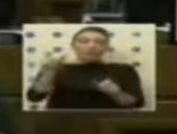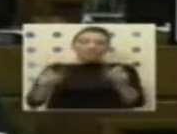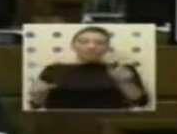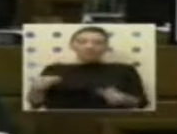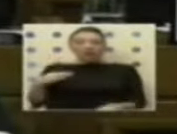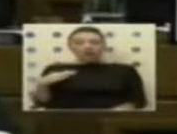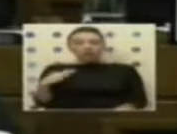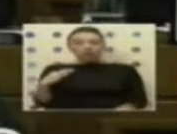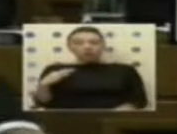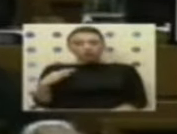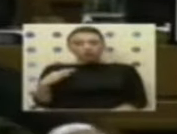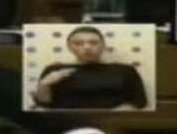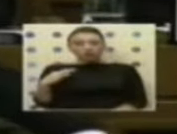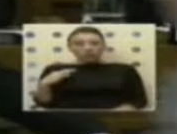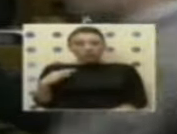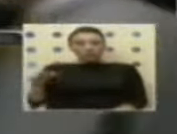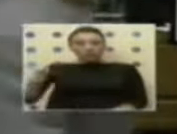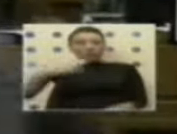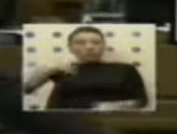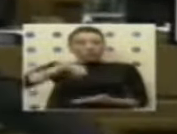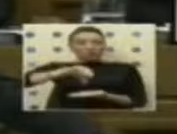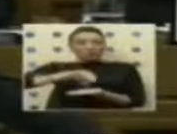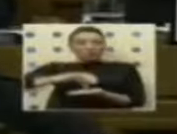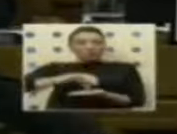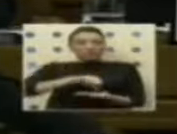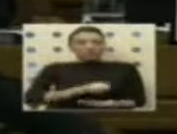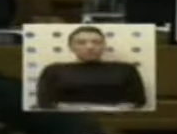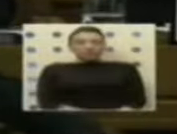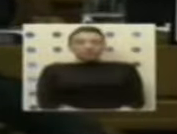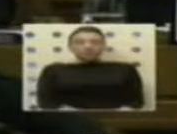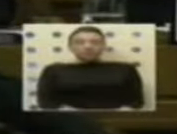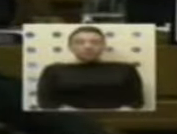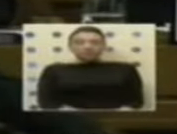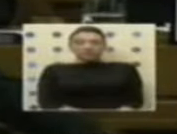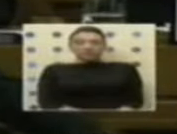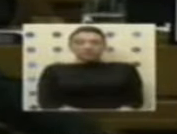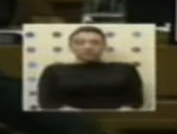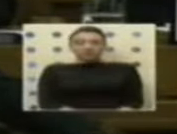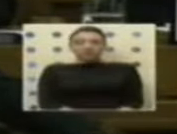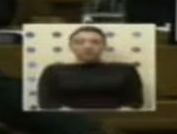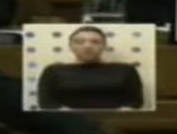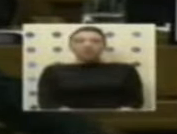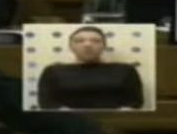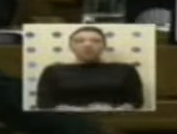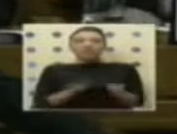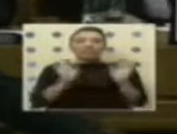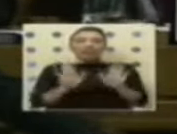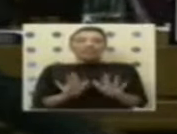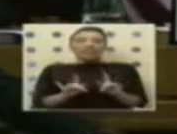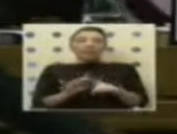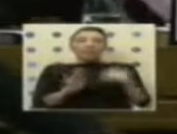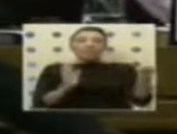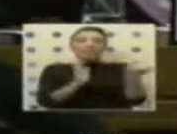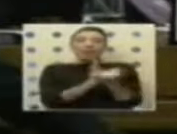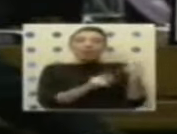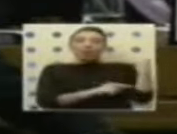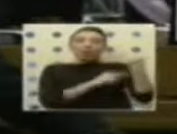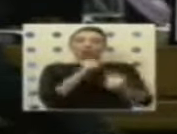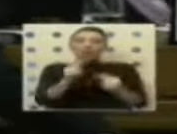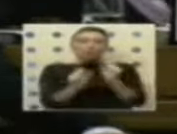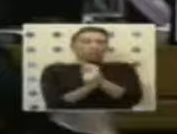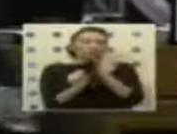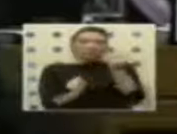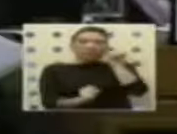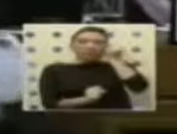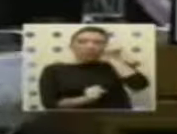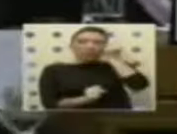ciudadanos y ciudadanas de nuestro país. Y va a pasar a la historia porque es poco entendible